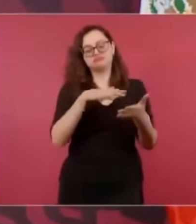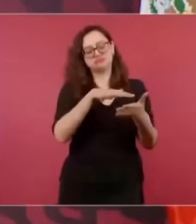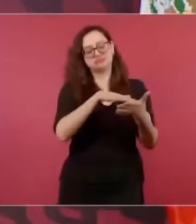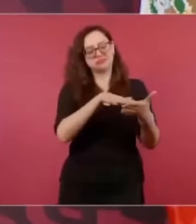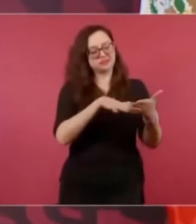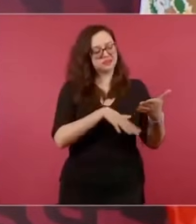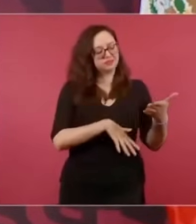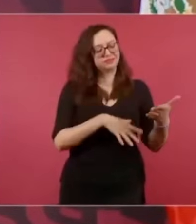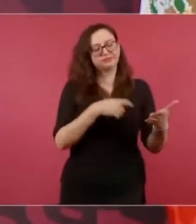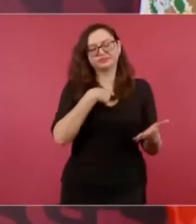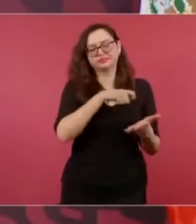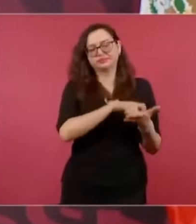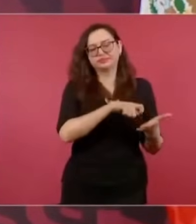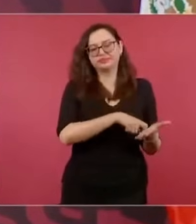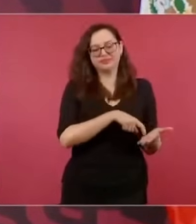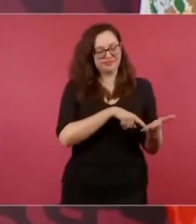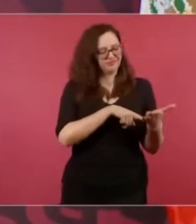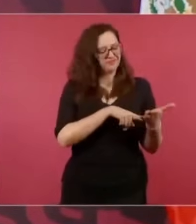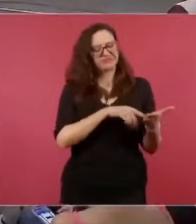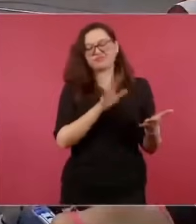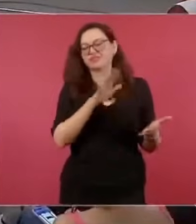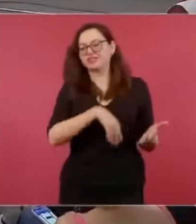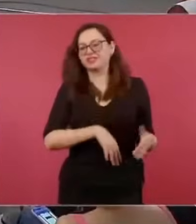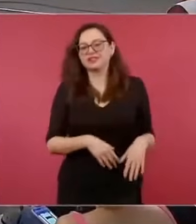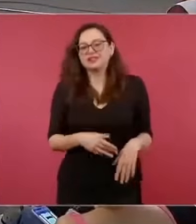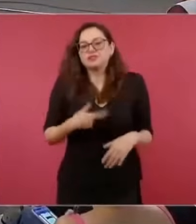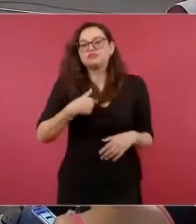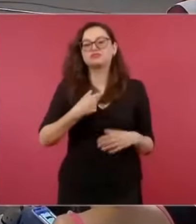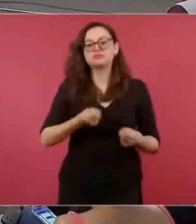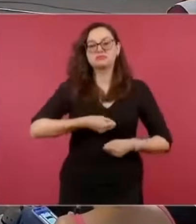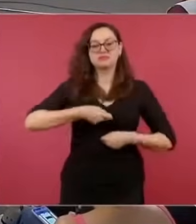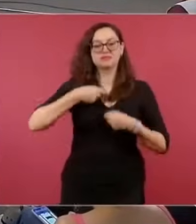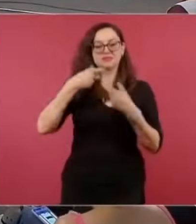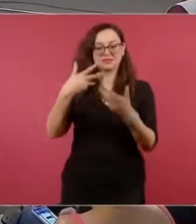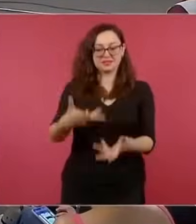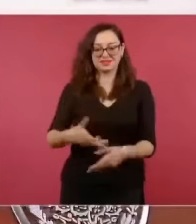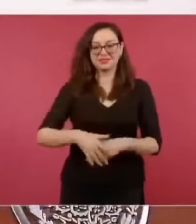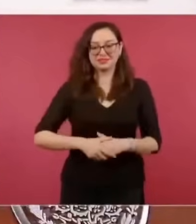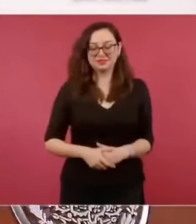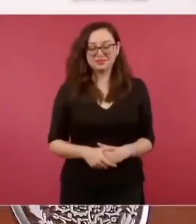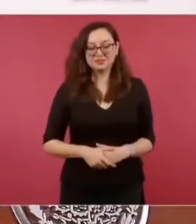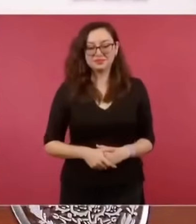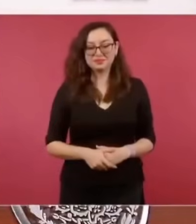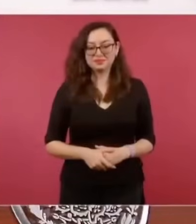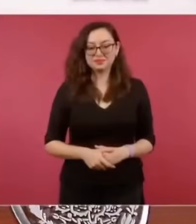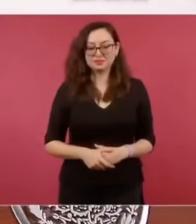y digo lo que ya he planteado en otras ocasiones,